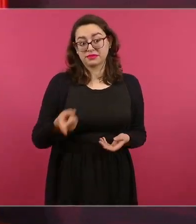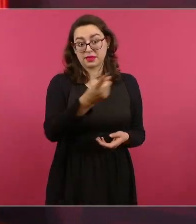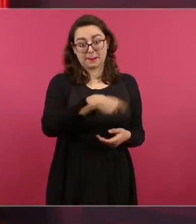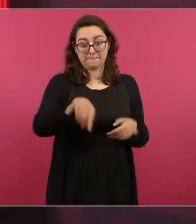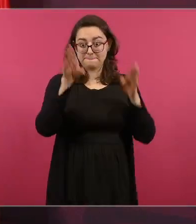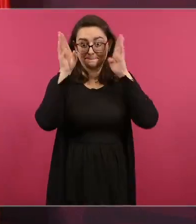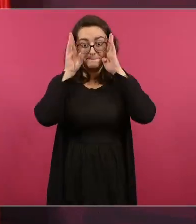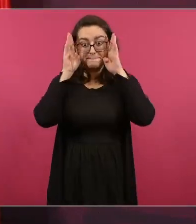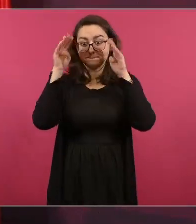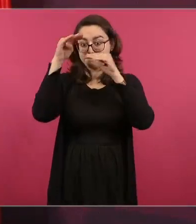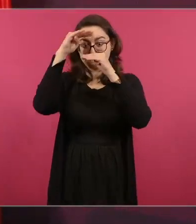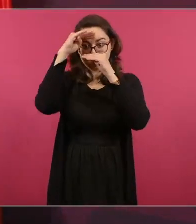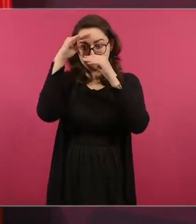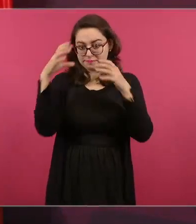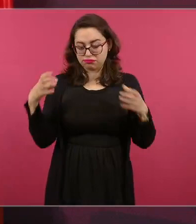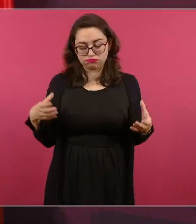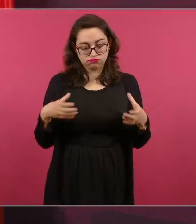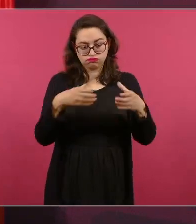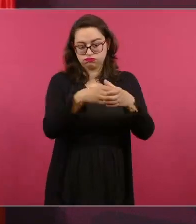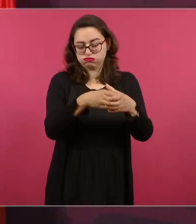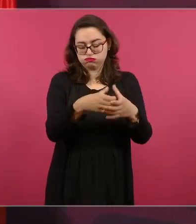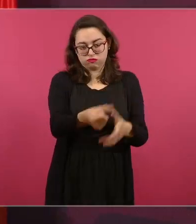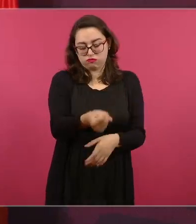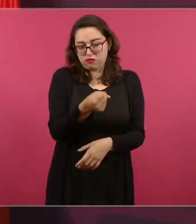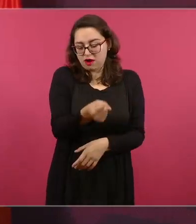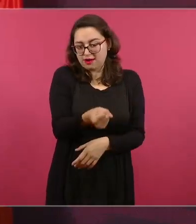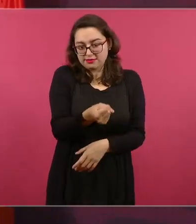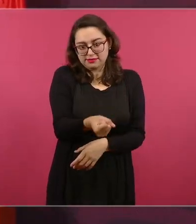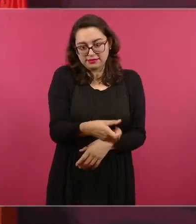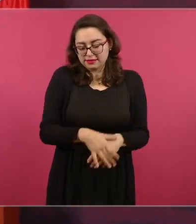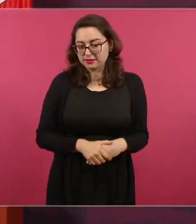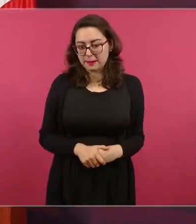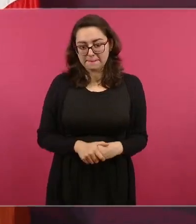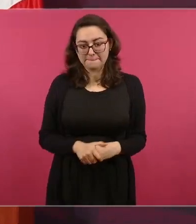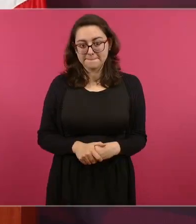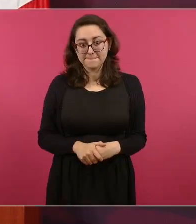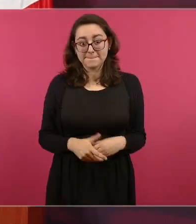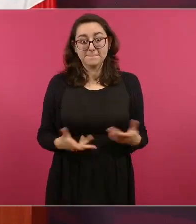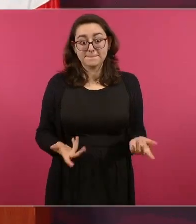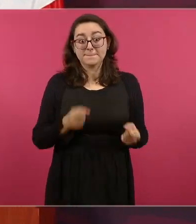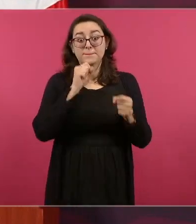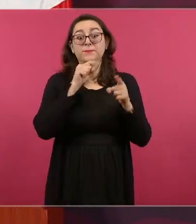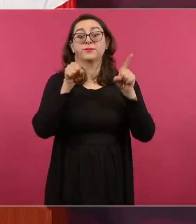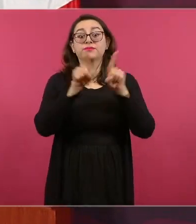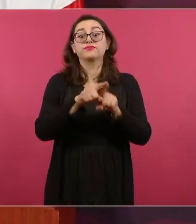conservadoras. Ahí está el caso de este senador farsante, Álvarez y Casa.